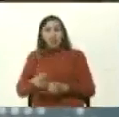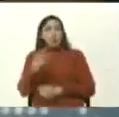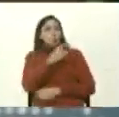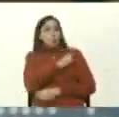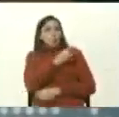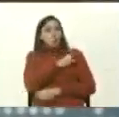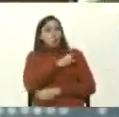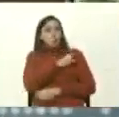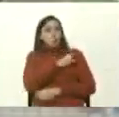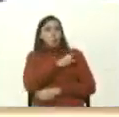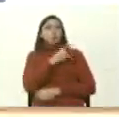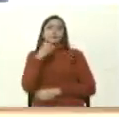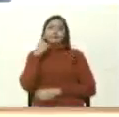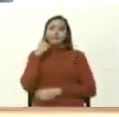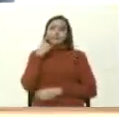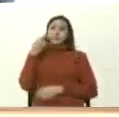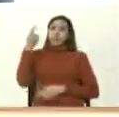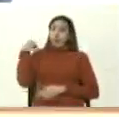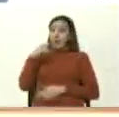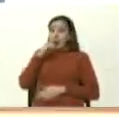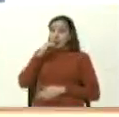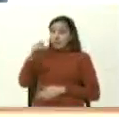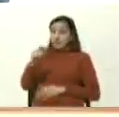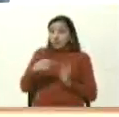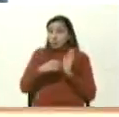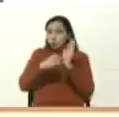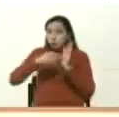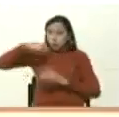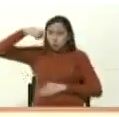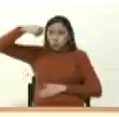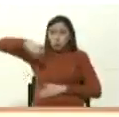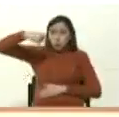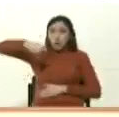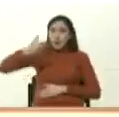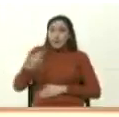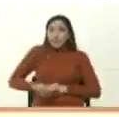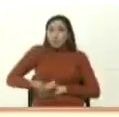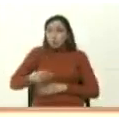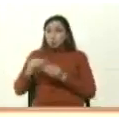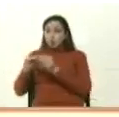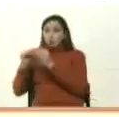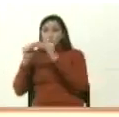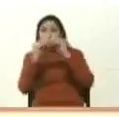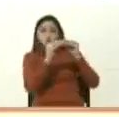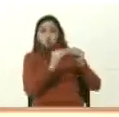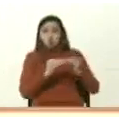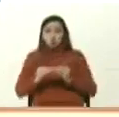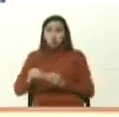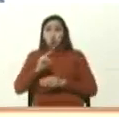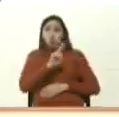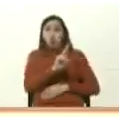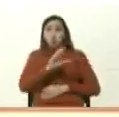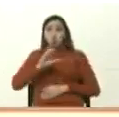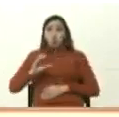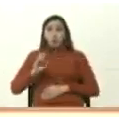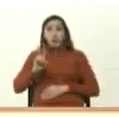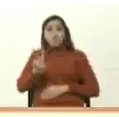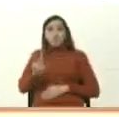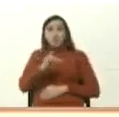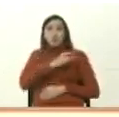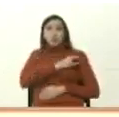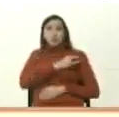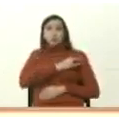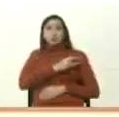universidades. Ayer el presidente mostró imágenes muy impactantes de la recuperación de la Universidad Central de